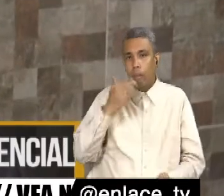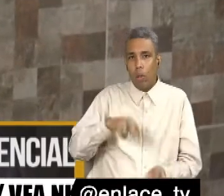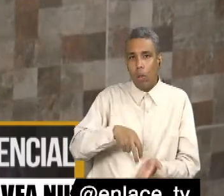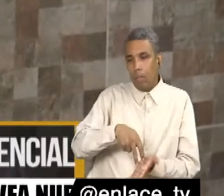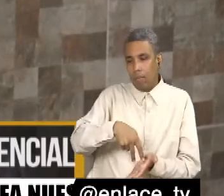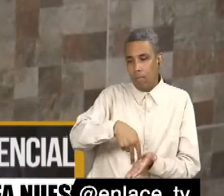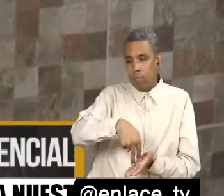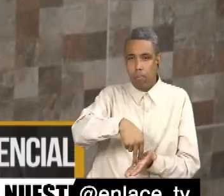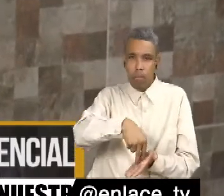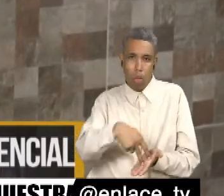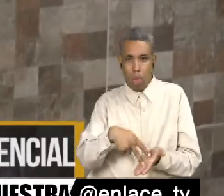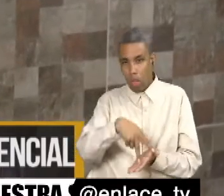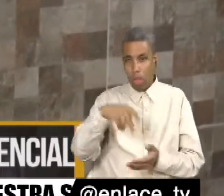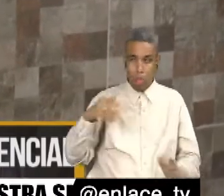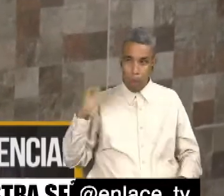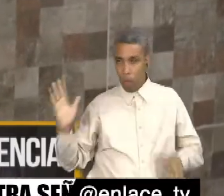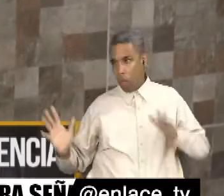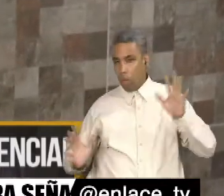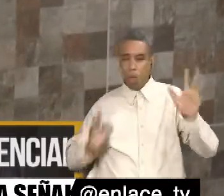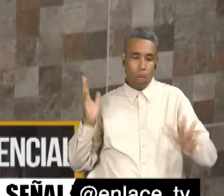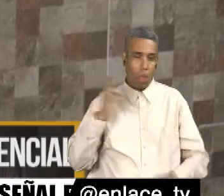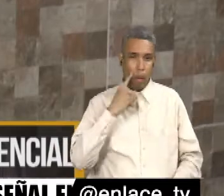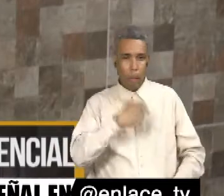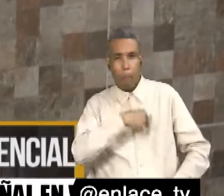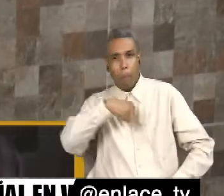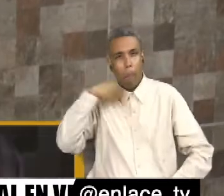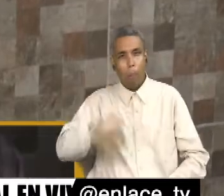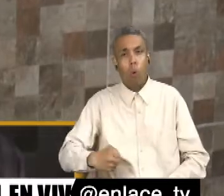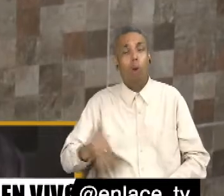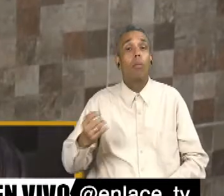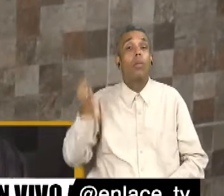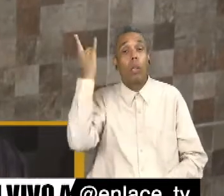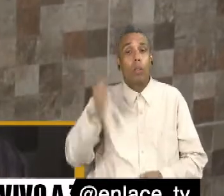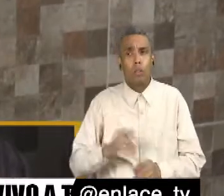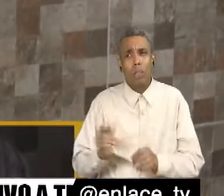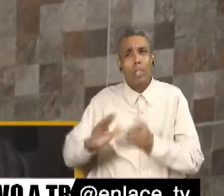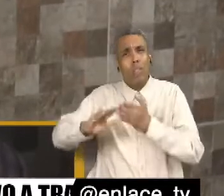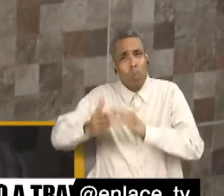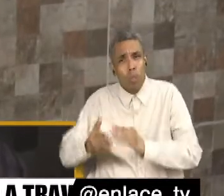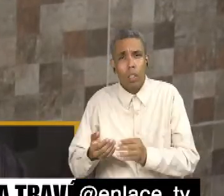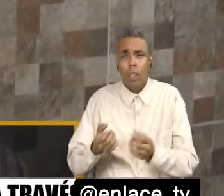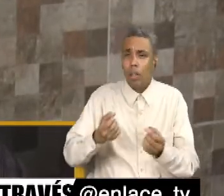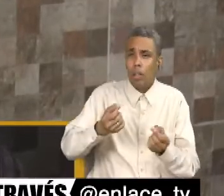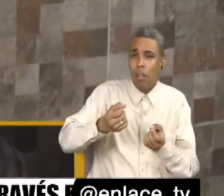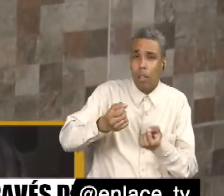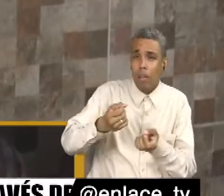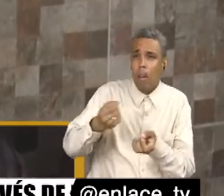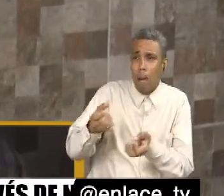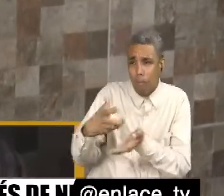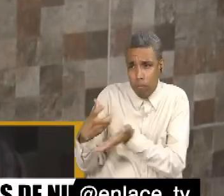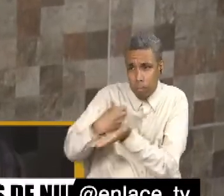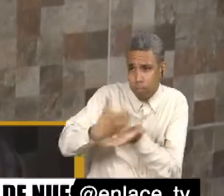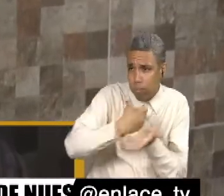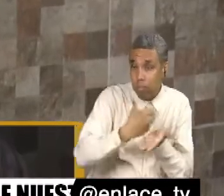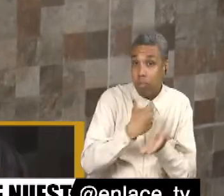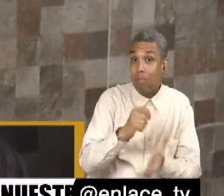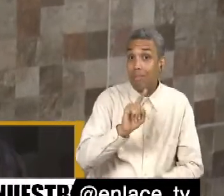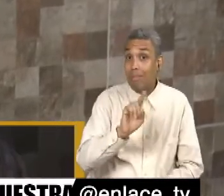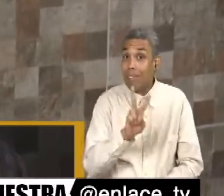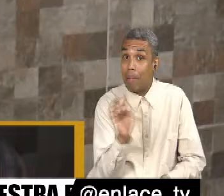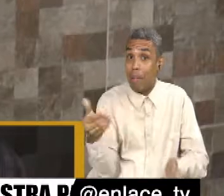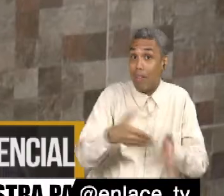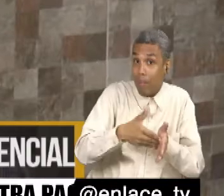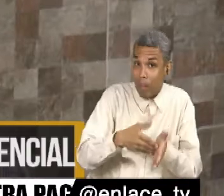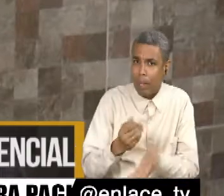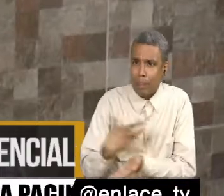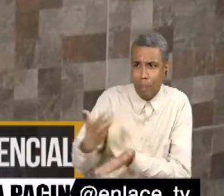la gente me colabora para comprar las pastillas. Pero ya, las 10 pastillitas valen 120 mil. Entonces ya la gente está cansada conmigo,